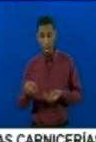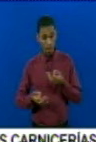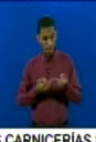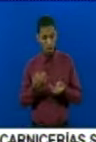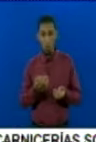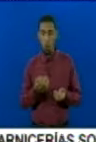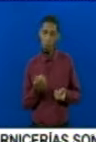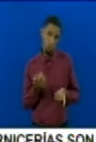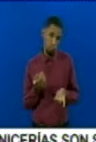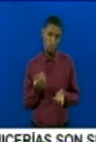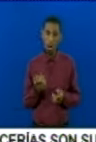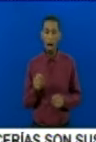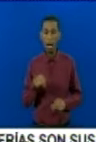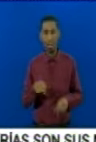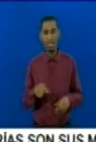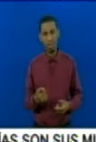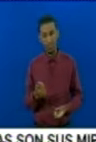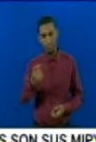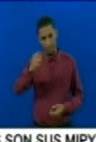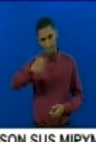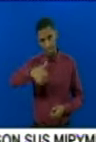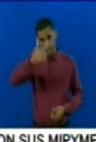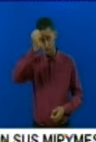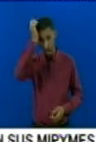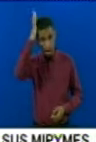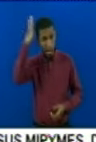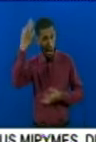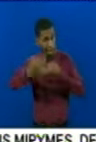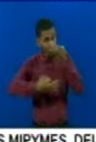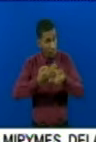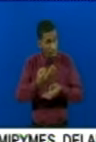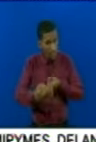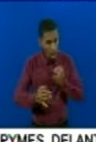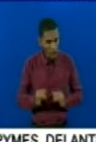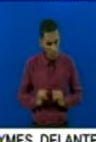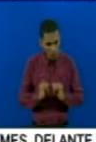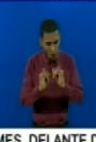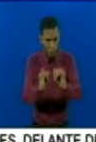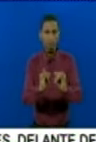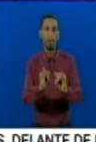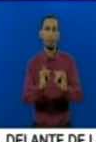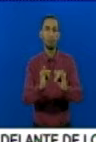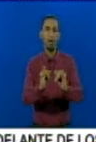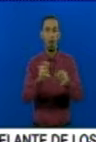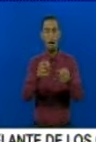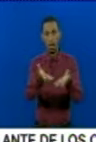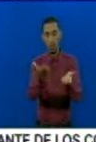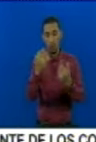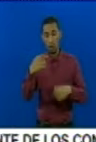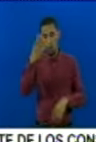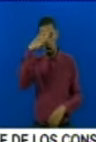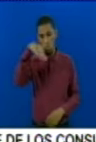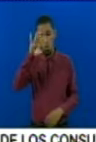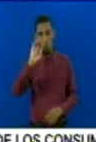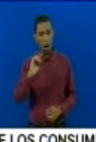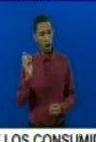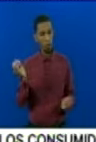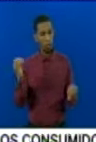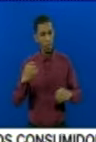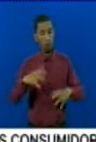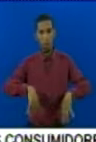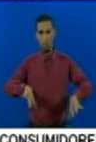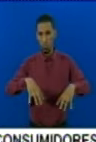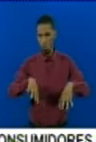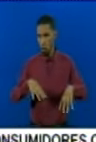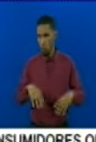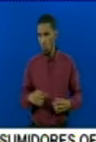países le da la cara a su pueblo y le explica las realidades que vive el país y cuáles son las perspectivas que